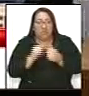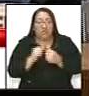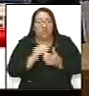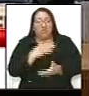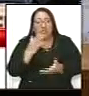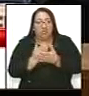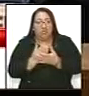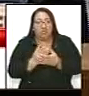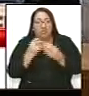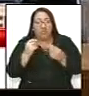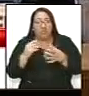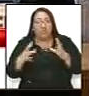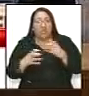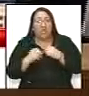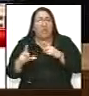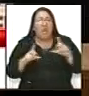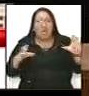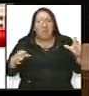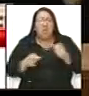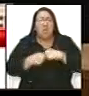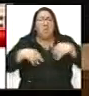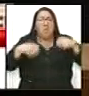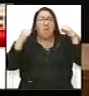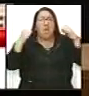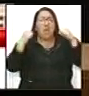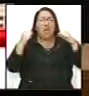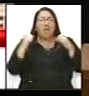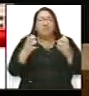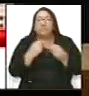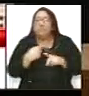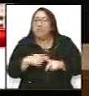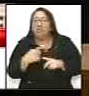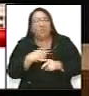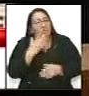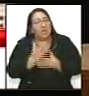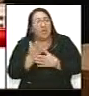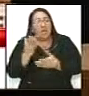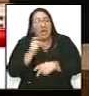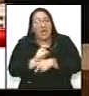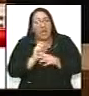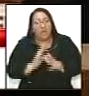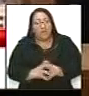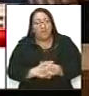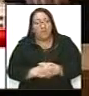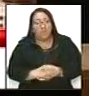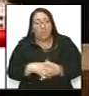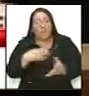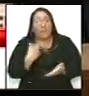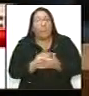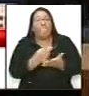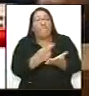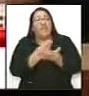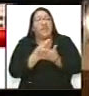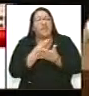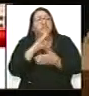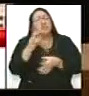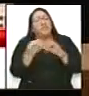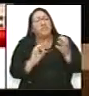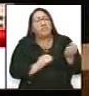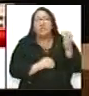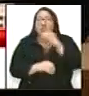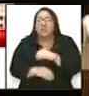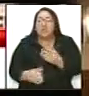conflictos como tomas de locales, huelgas y paros que hacían los estudiantes reclamando su presupuesto para